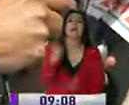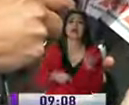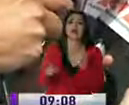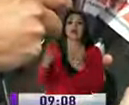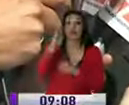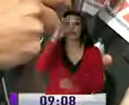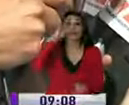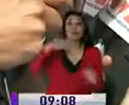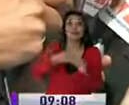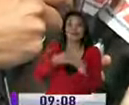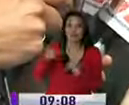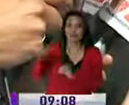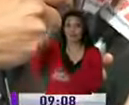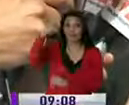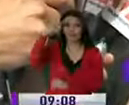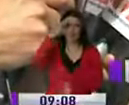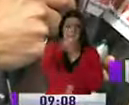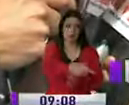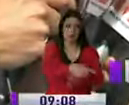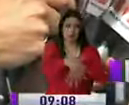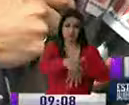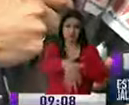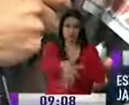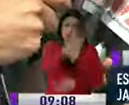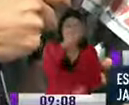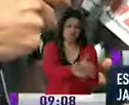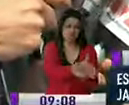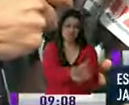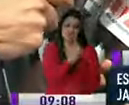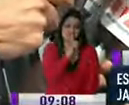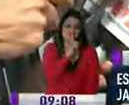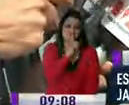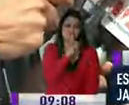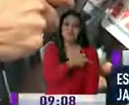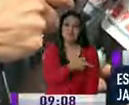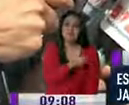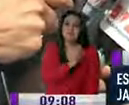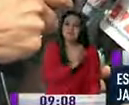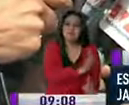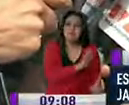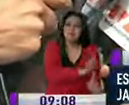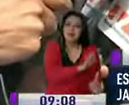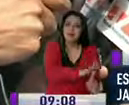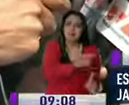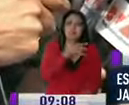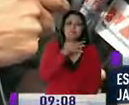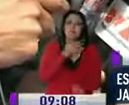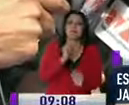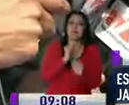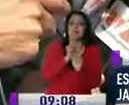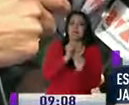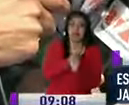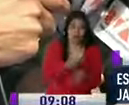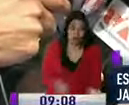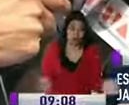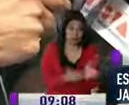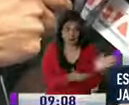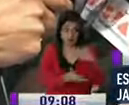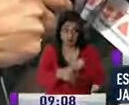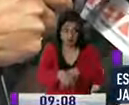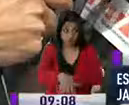objetivo estatal, era acallar las protestas estudiantiles, era intimidar a los estudiantes para que no vuelvan a salir